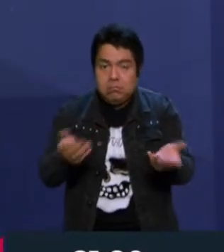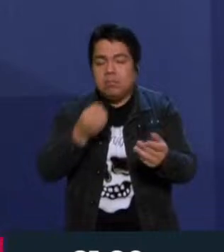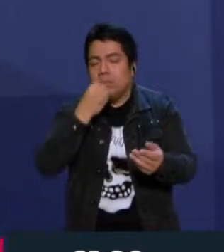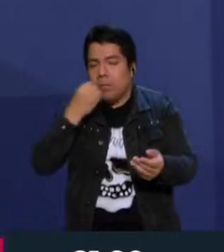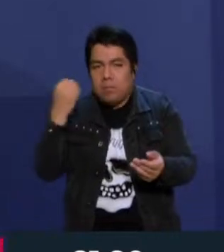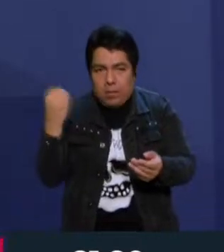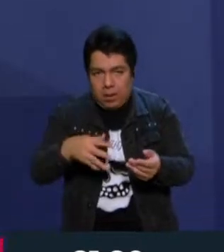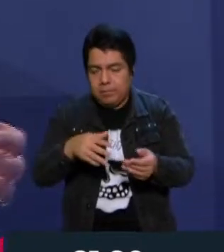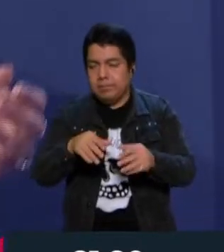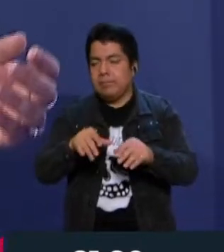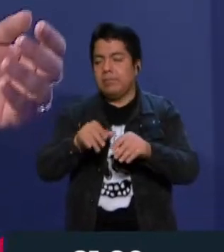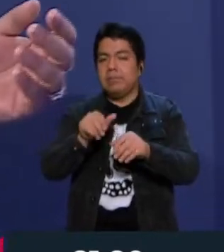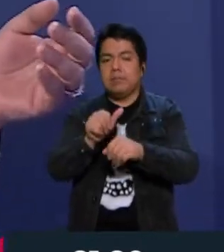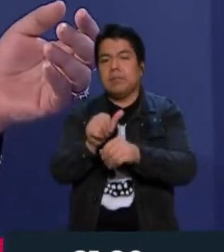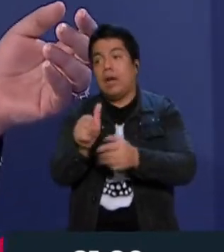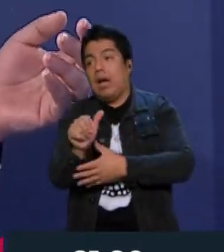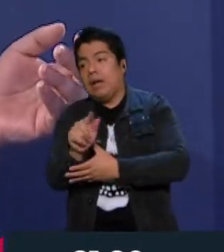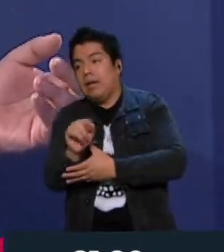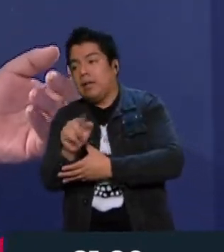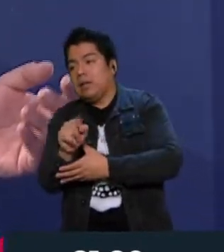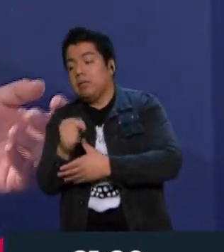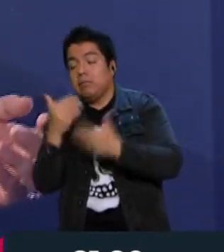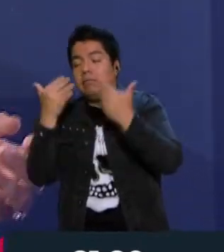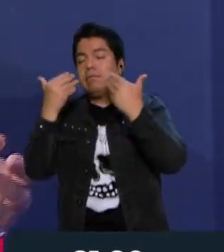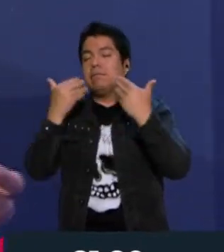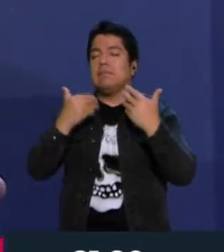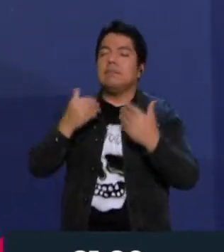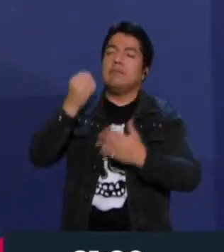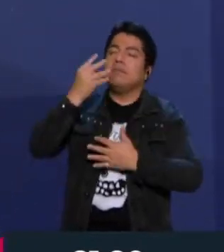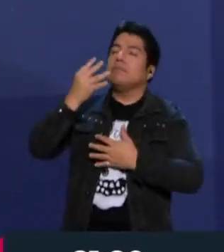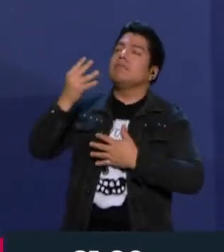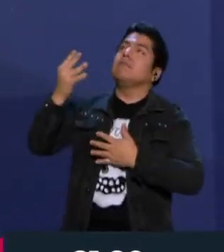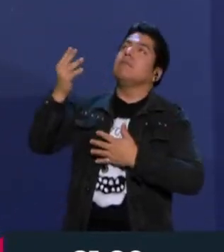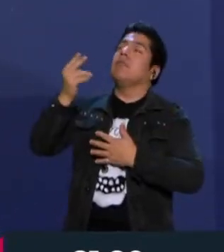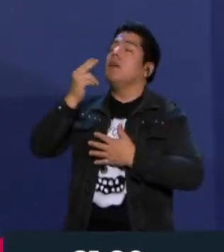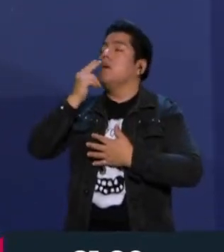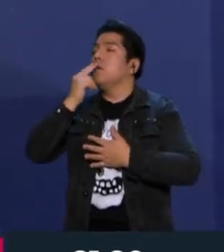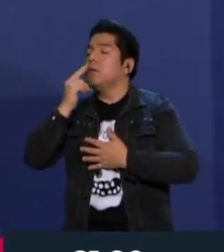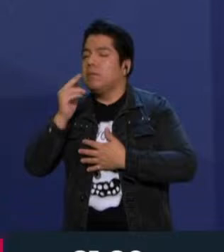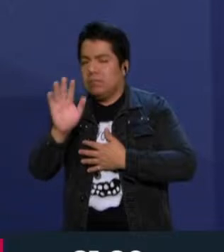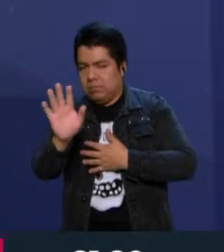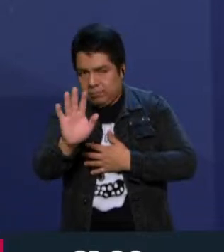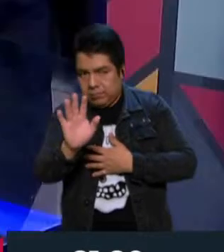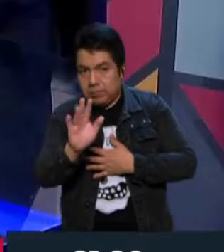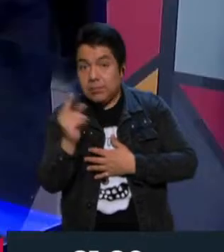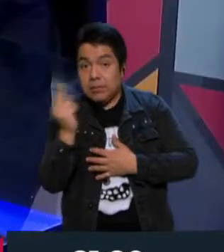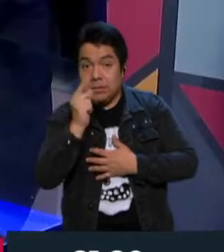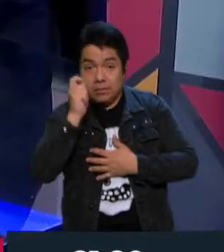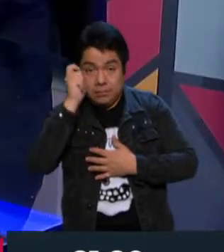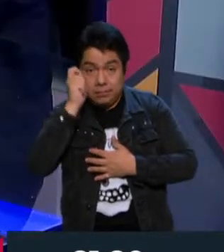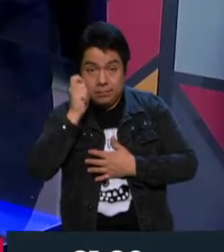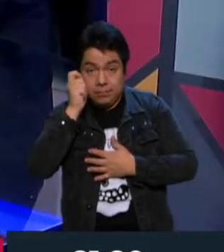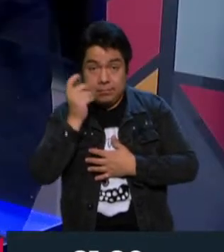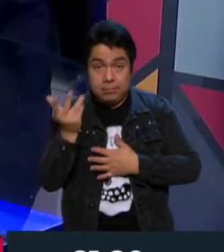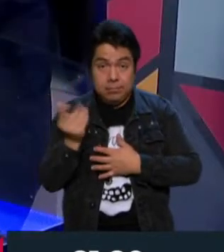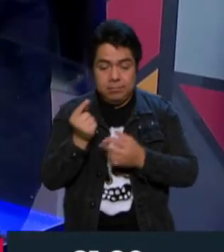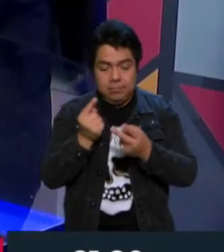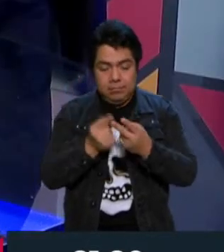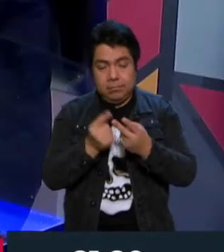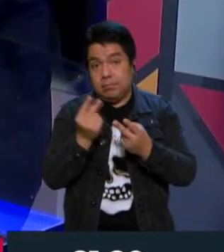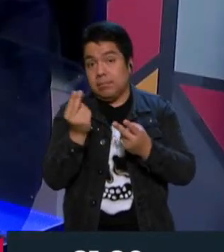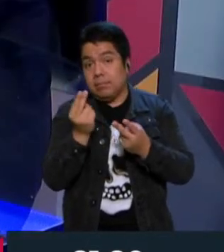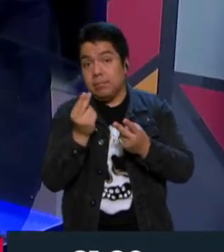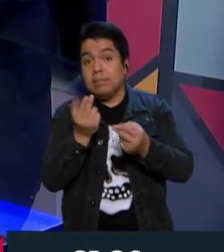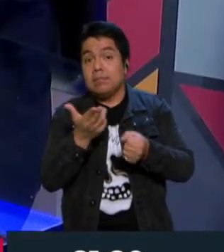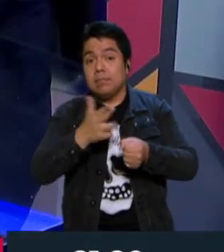ser artista, pero es como esta imagen de soy artista, me estoy inspirando, estoy echándome mi cigarro. Sí, pero igual necesitas jubilación, necesitas acceso